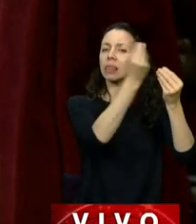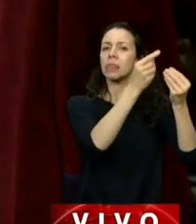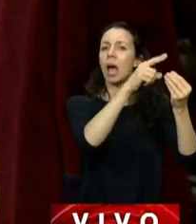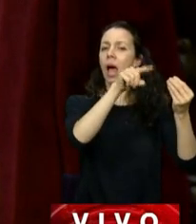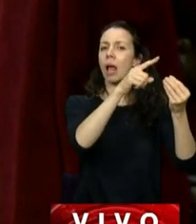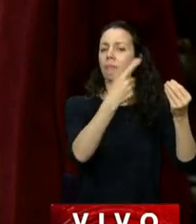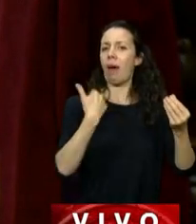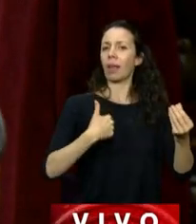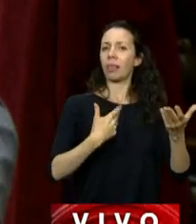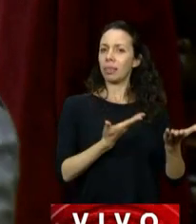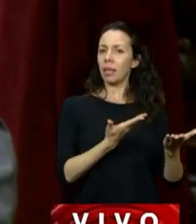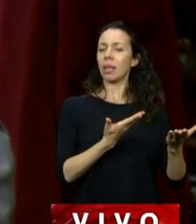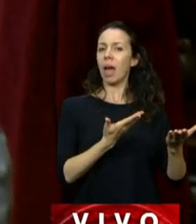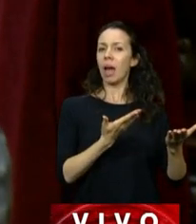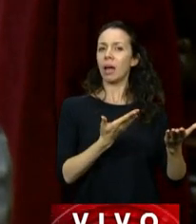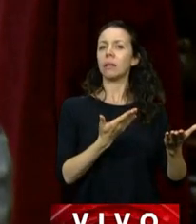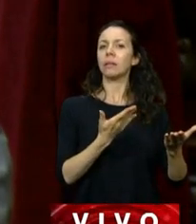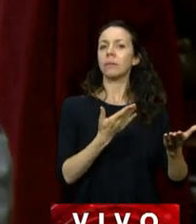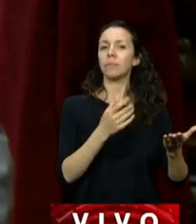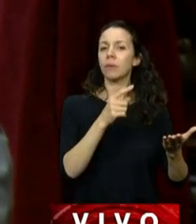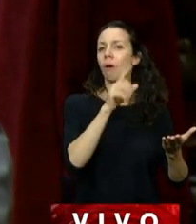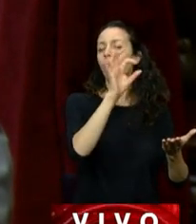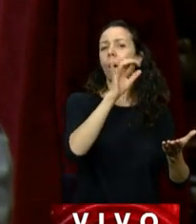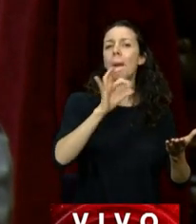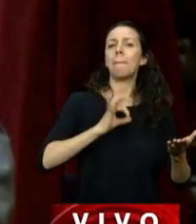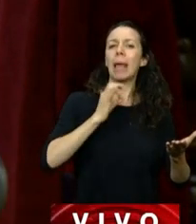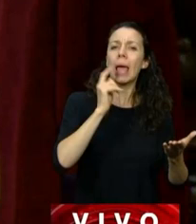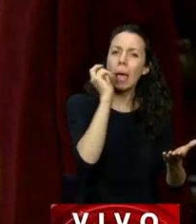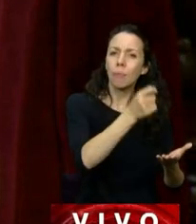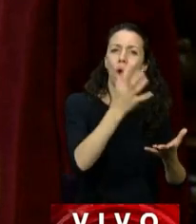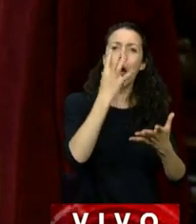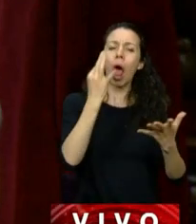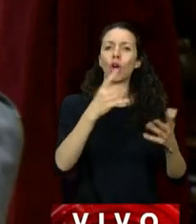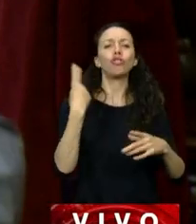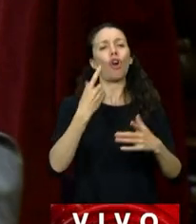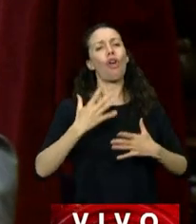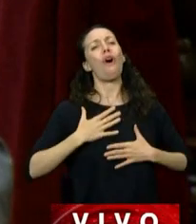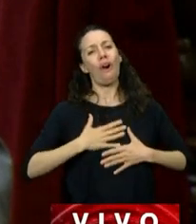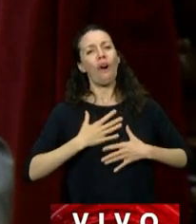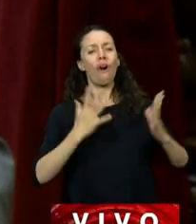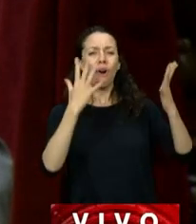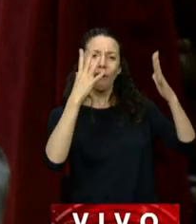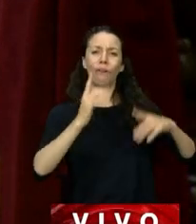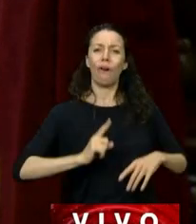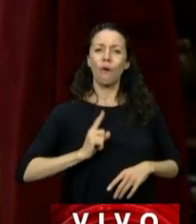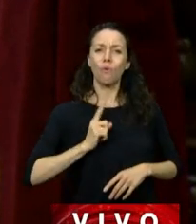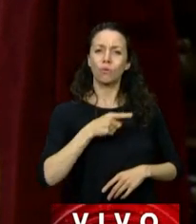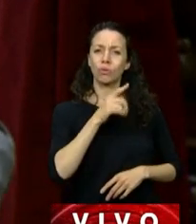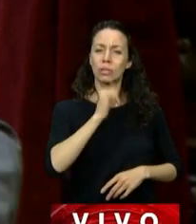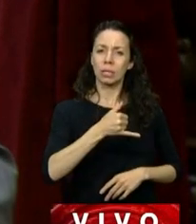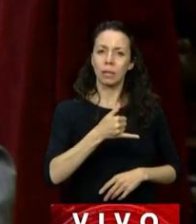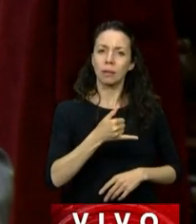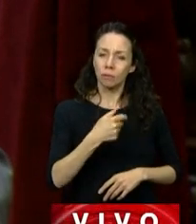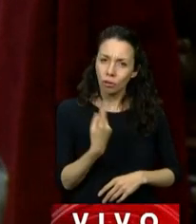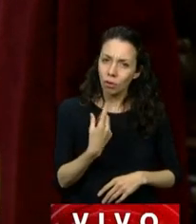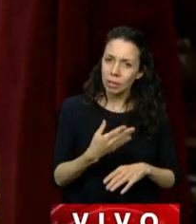son ellos adjudicados un trofeo, un premio, una distinción, todos nos ufanamos y nos enorgullecemos. Por eso también tenemos